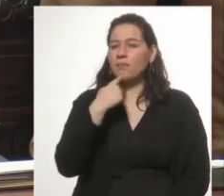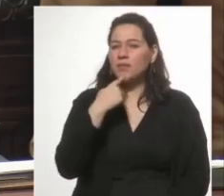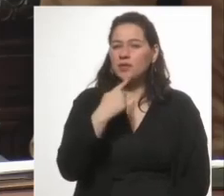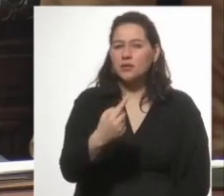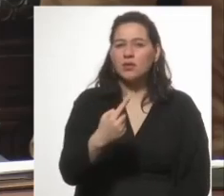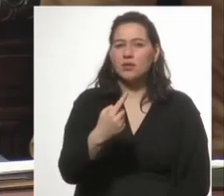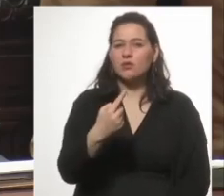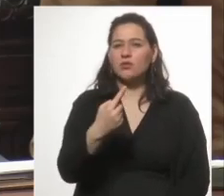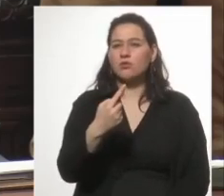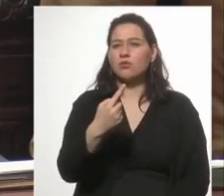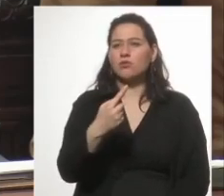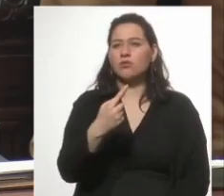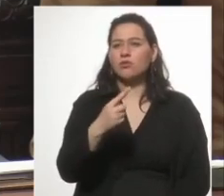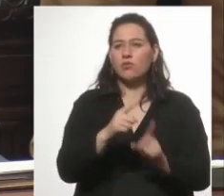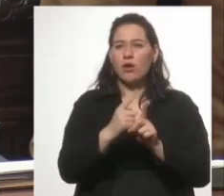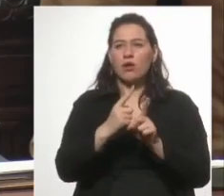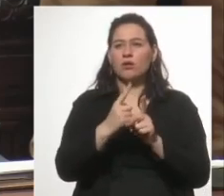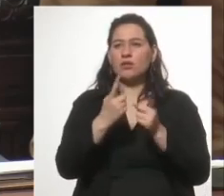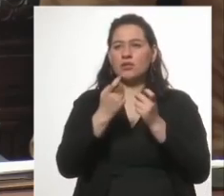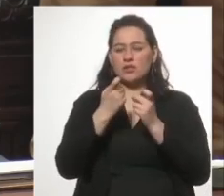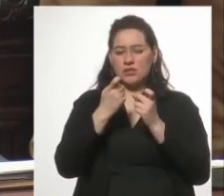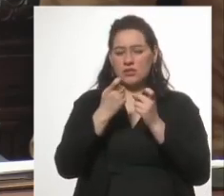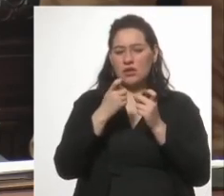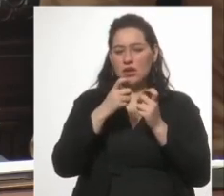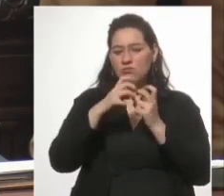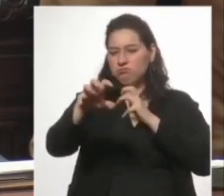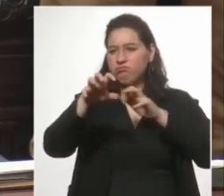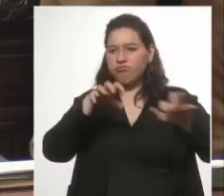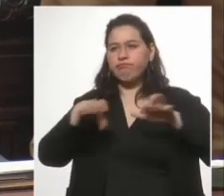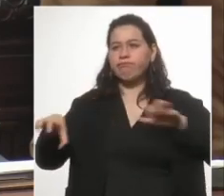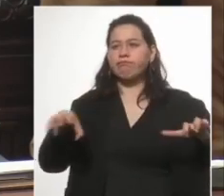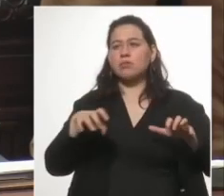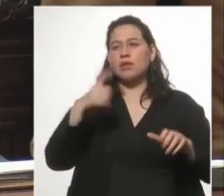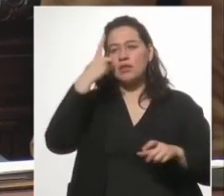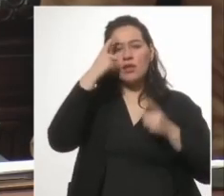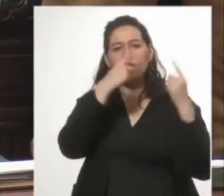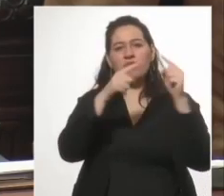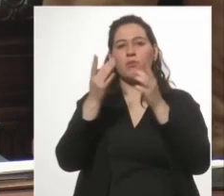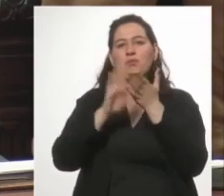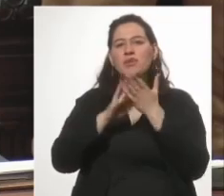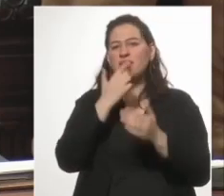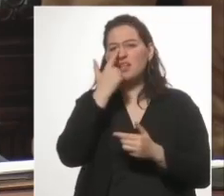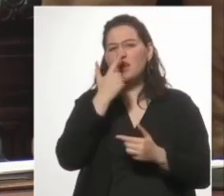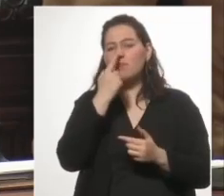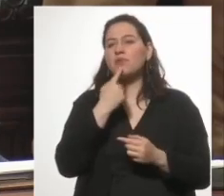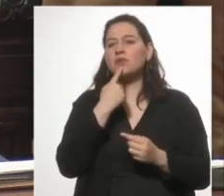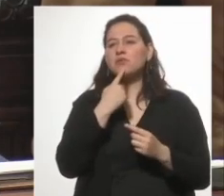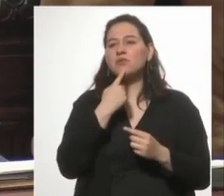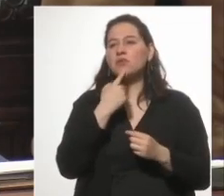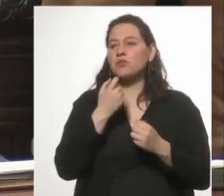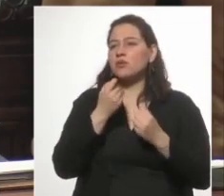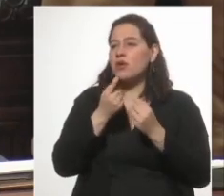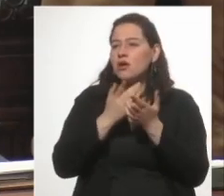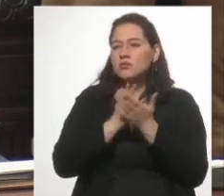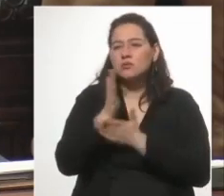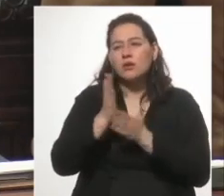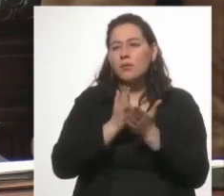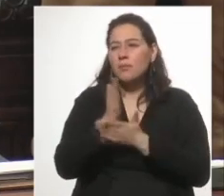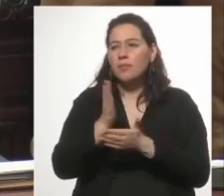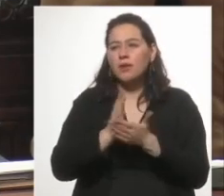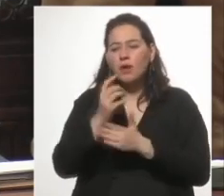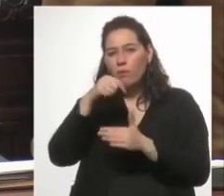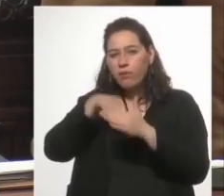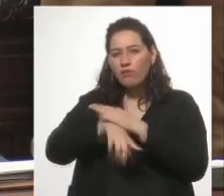alimentando una fractura funcional a sus intereses políticos, han sembrado a diestra y siniestra